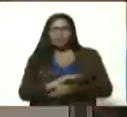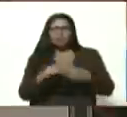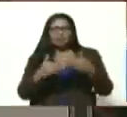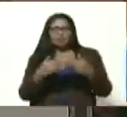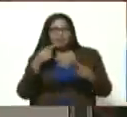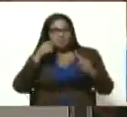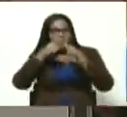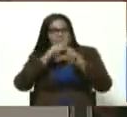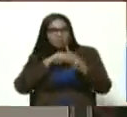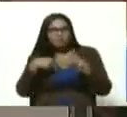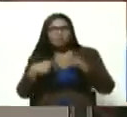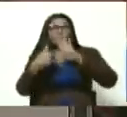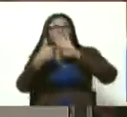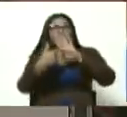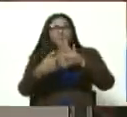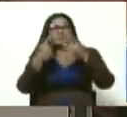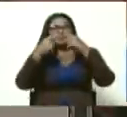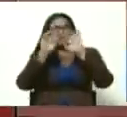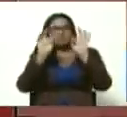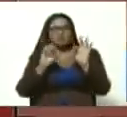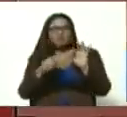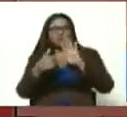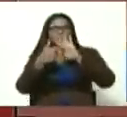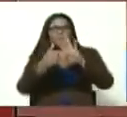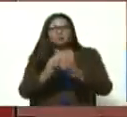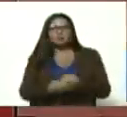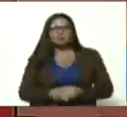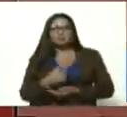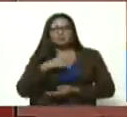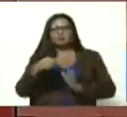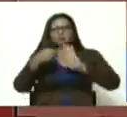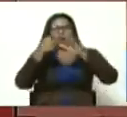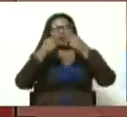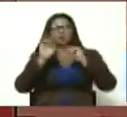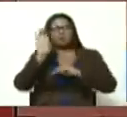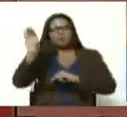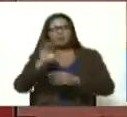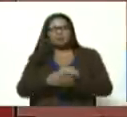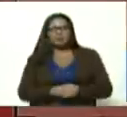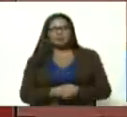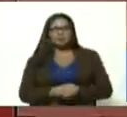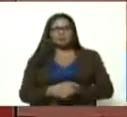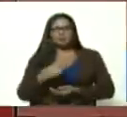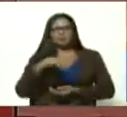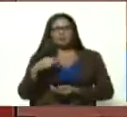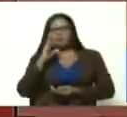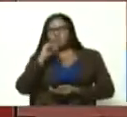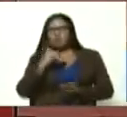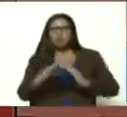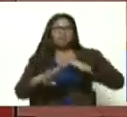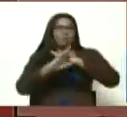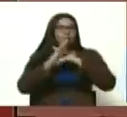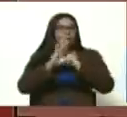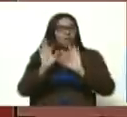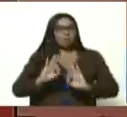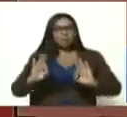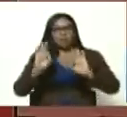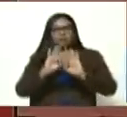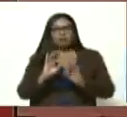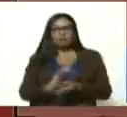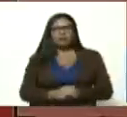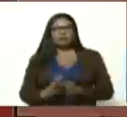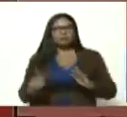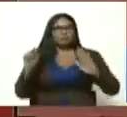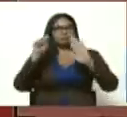hemos mostrado un rostro distinto al que han mostrado otros países que no están ni bloqueados que no están ni